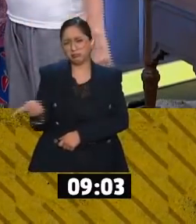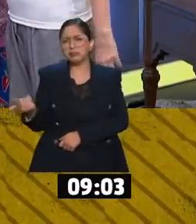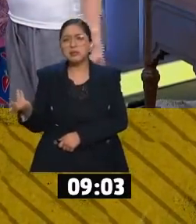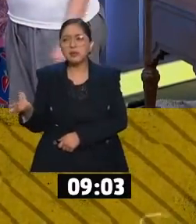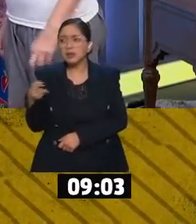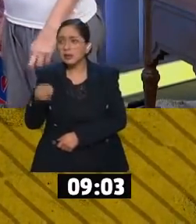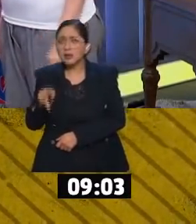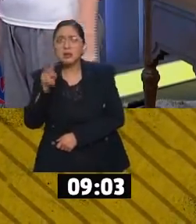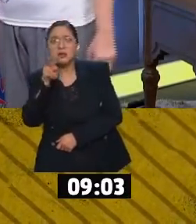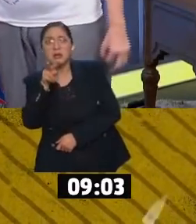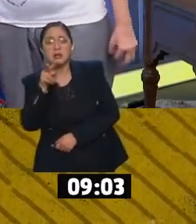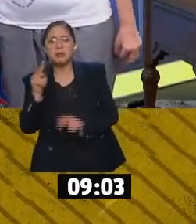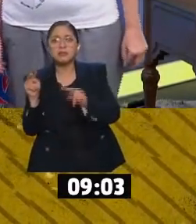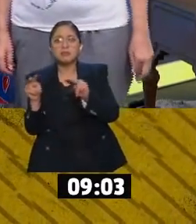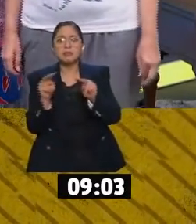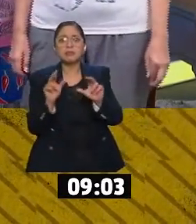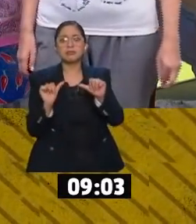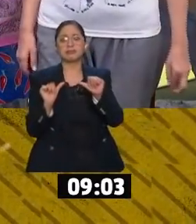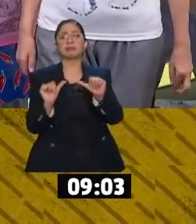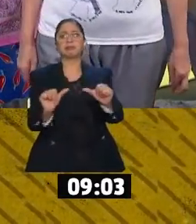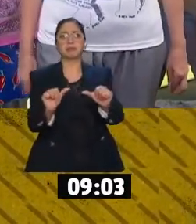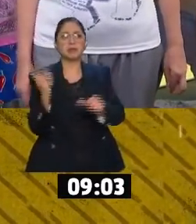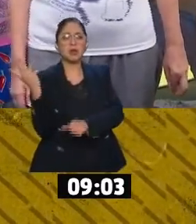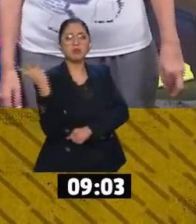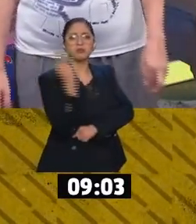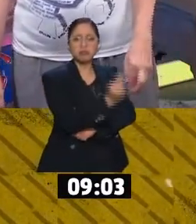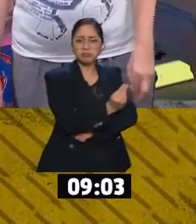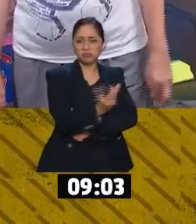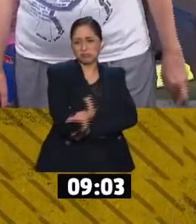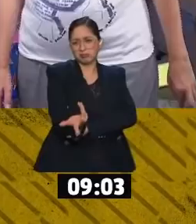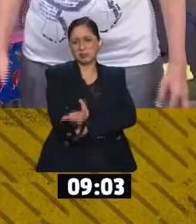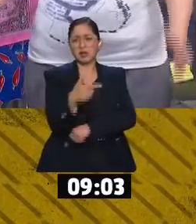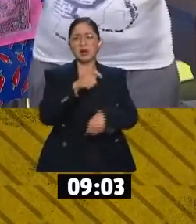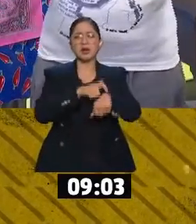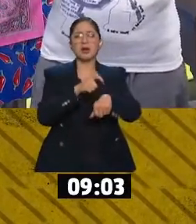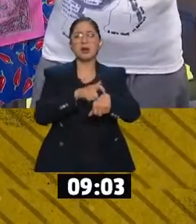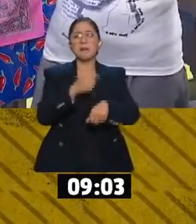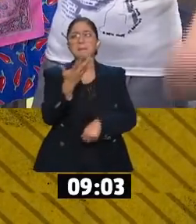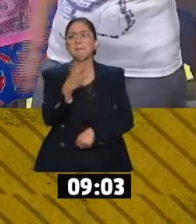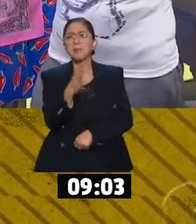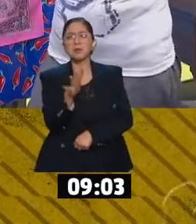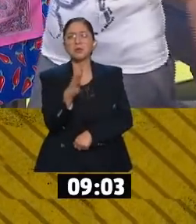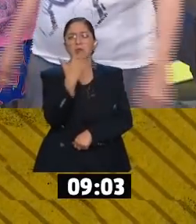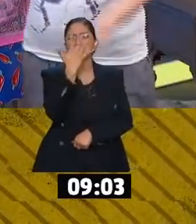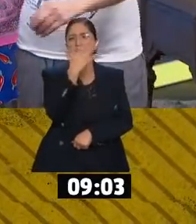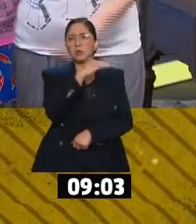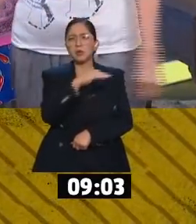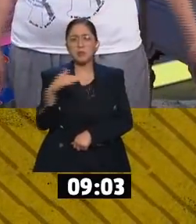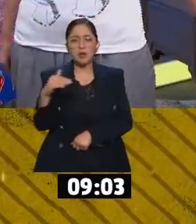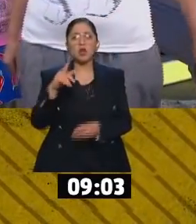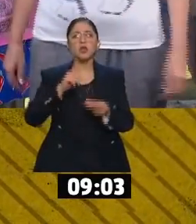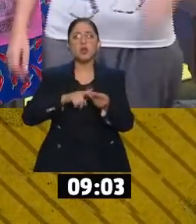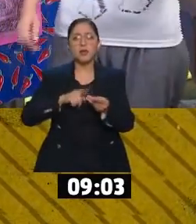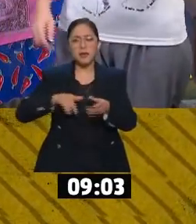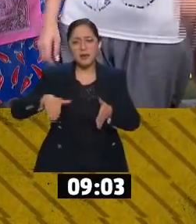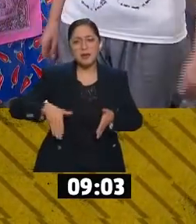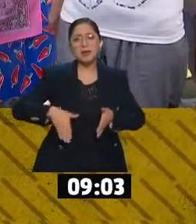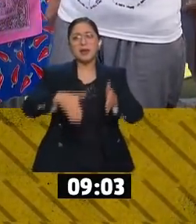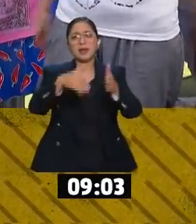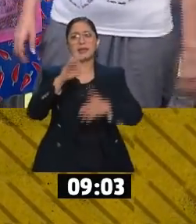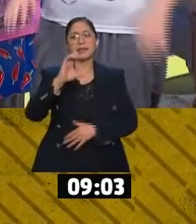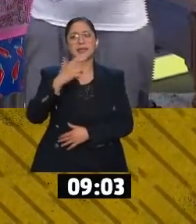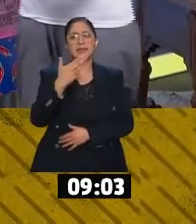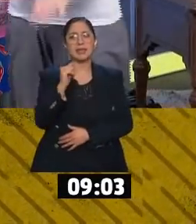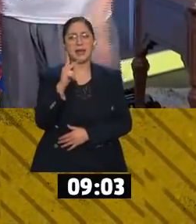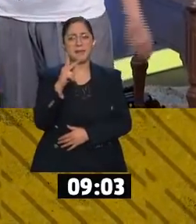Y lo logró. ¿Cómo a qué hora fue esto, señora? La libró 17:30, media tarde, allí en la avenida Chiapas, El en la sábado. colonia